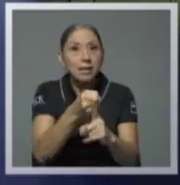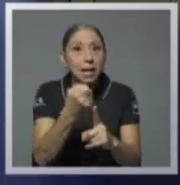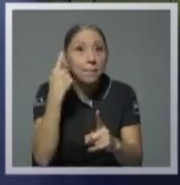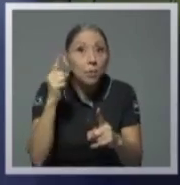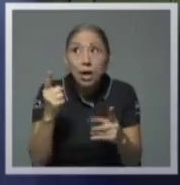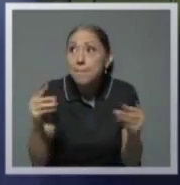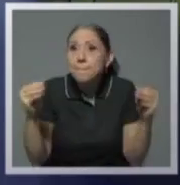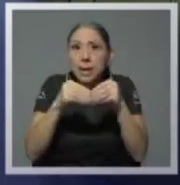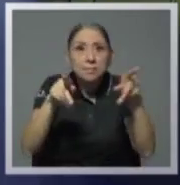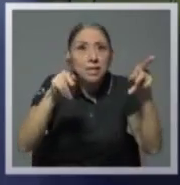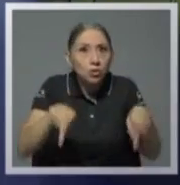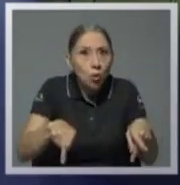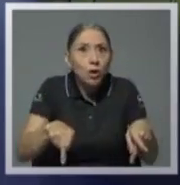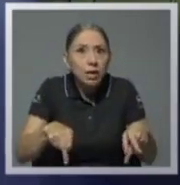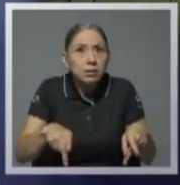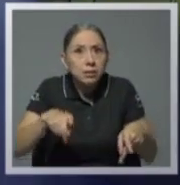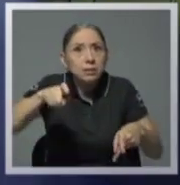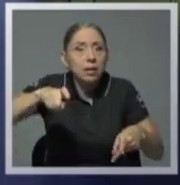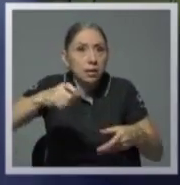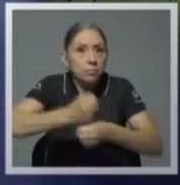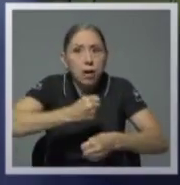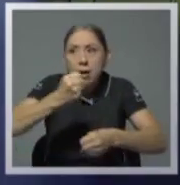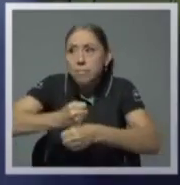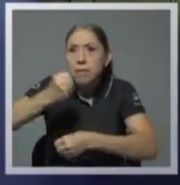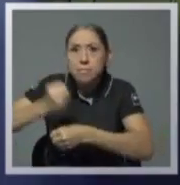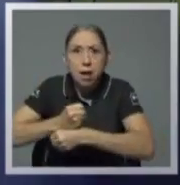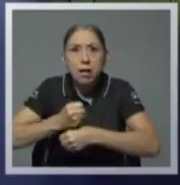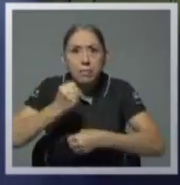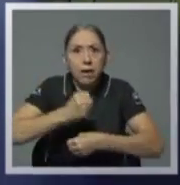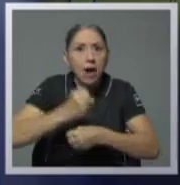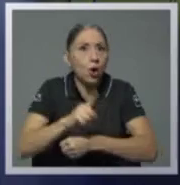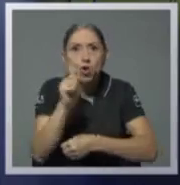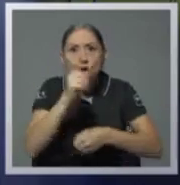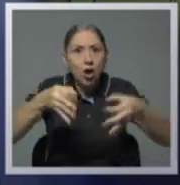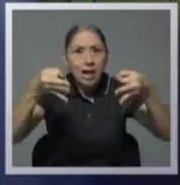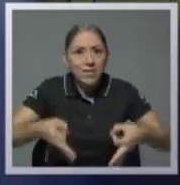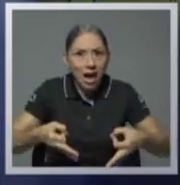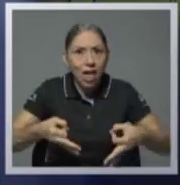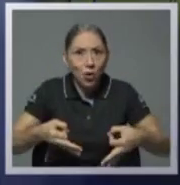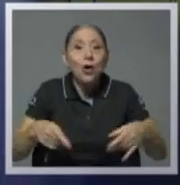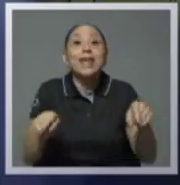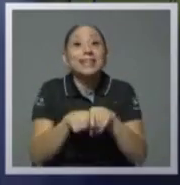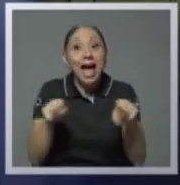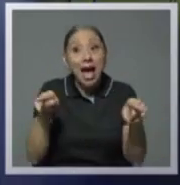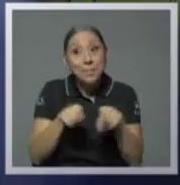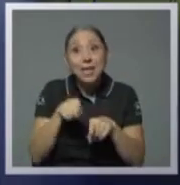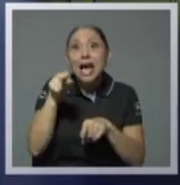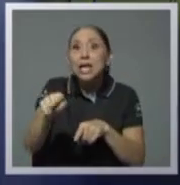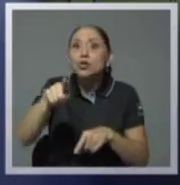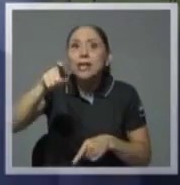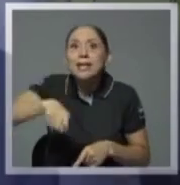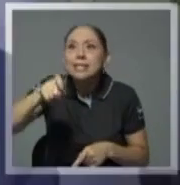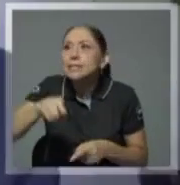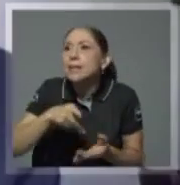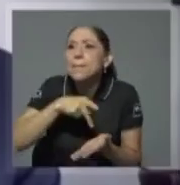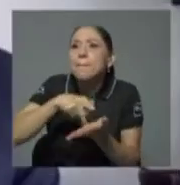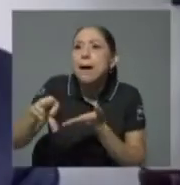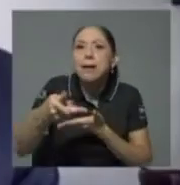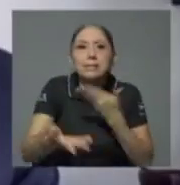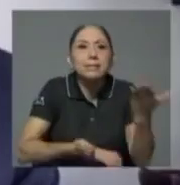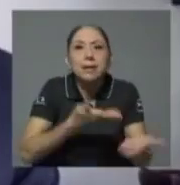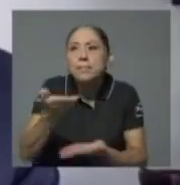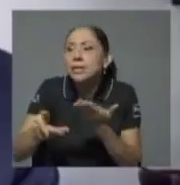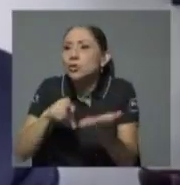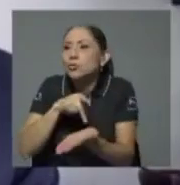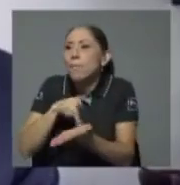obra no calificada, sino que también usted va a impactar los servicios, va a impactar todo el tema de alimentación, va a